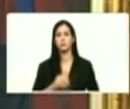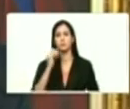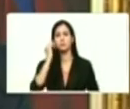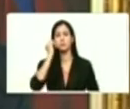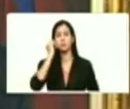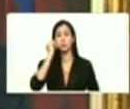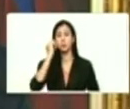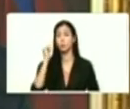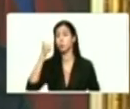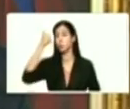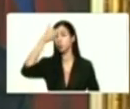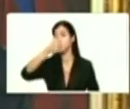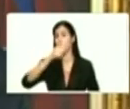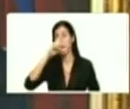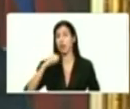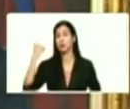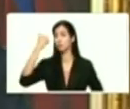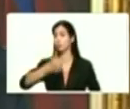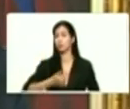mucho tiempo se ha debatido